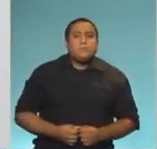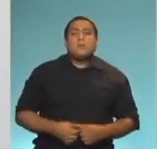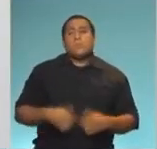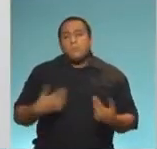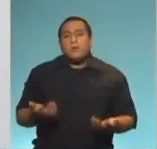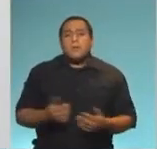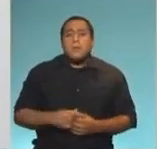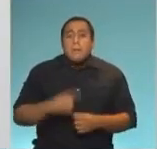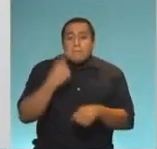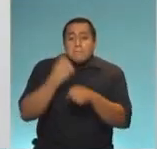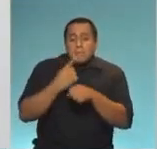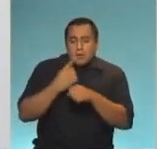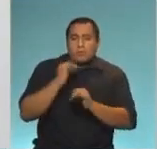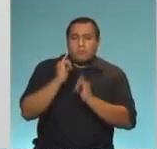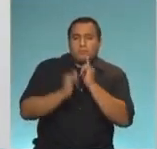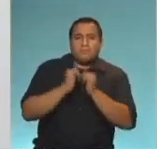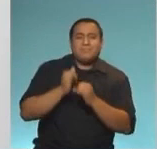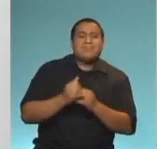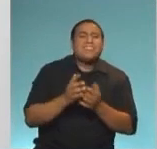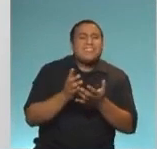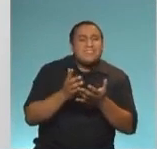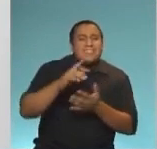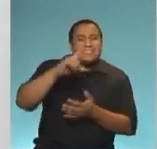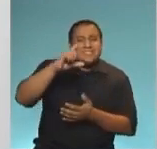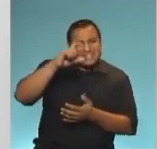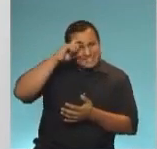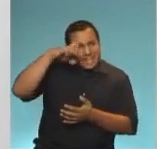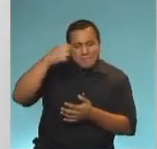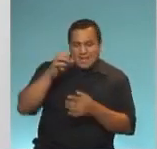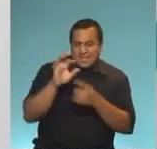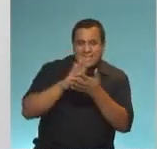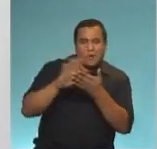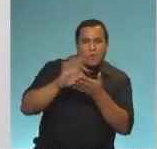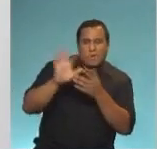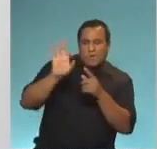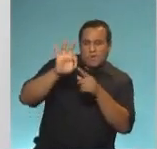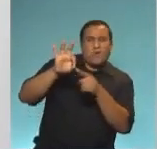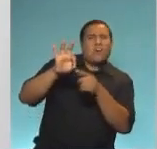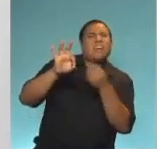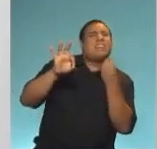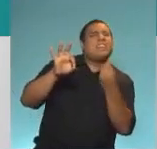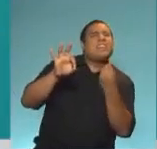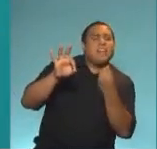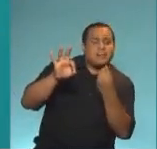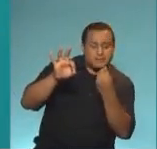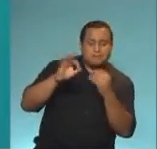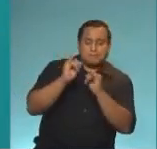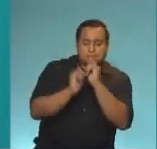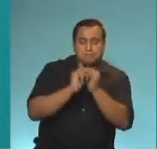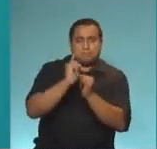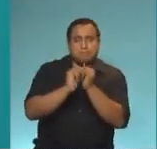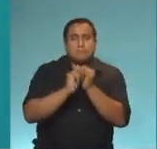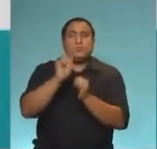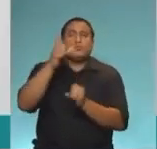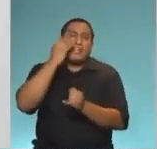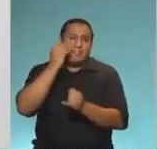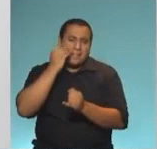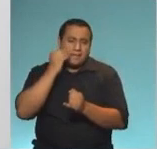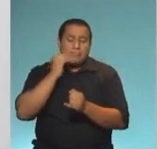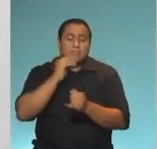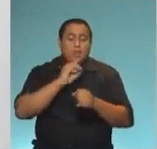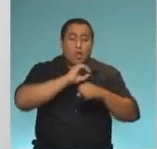Bueno, primero te defino qué es la variante del Reino Unido. Cuando nosotros hablamos de variantes del genoma